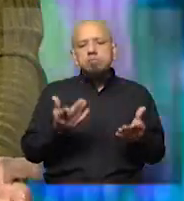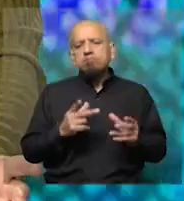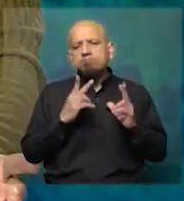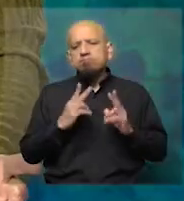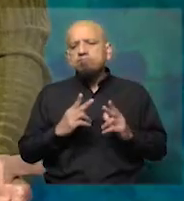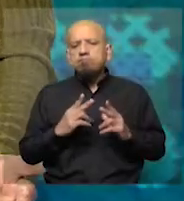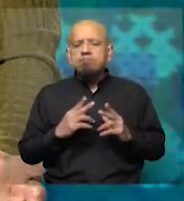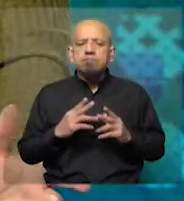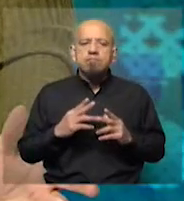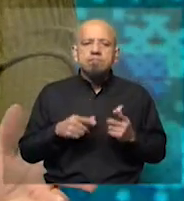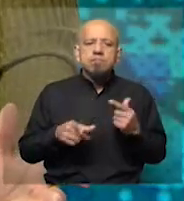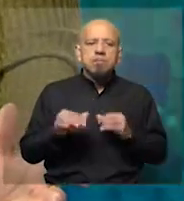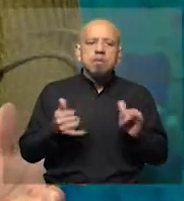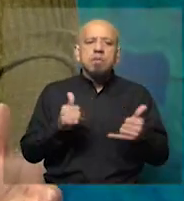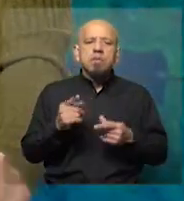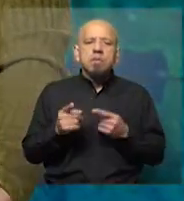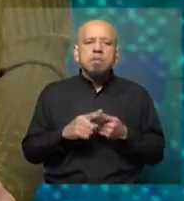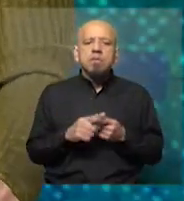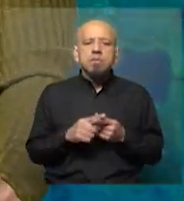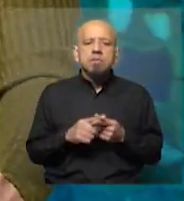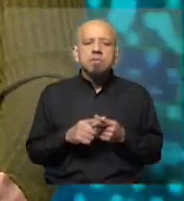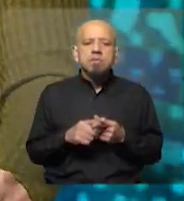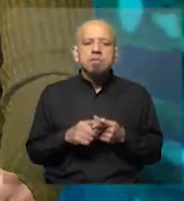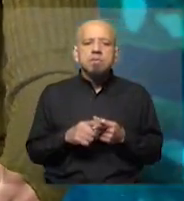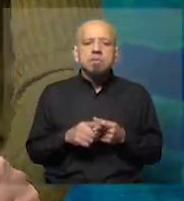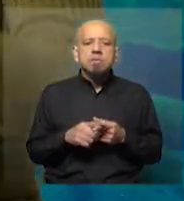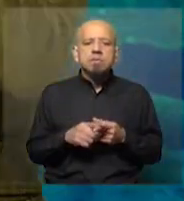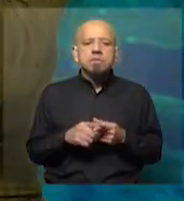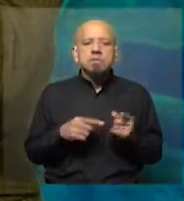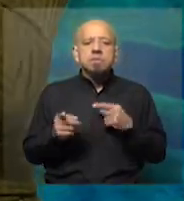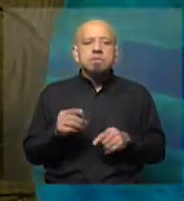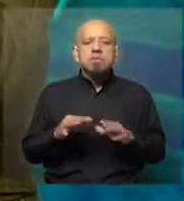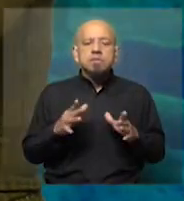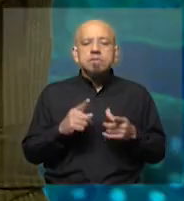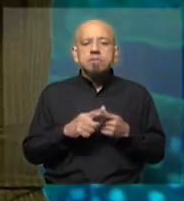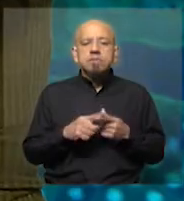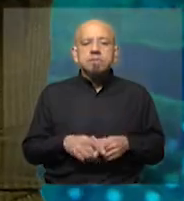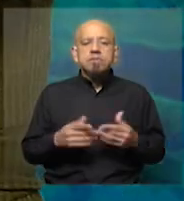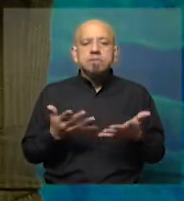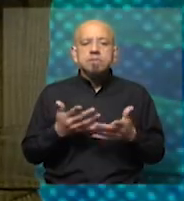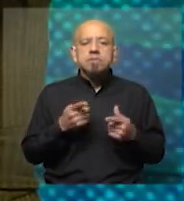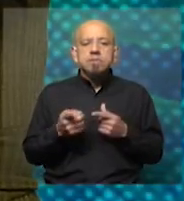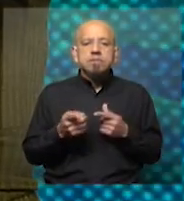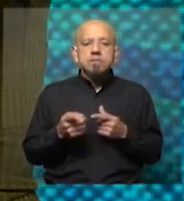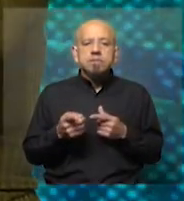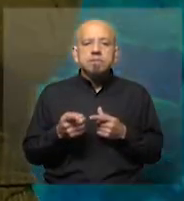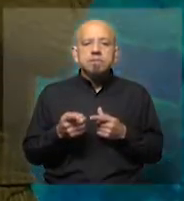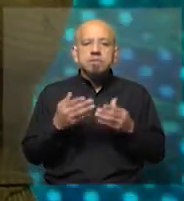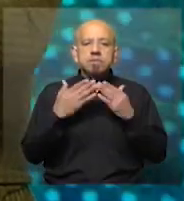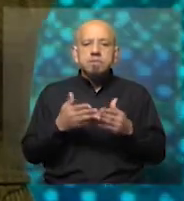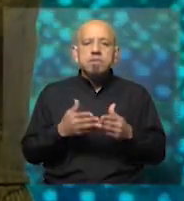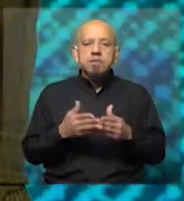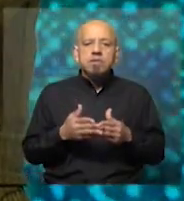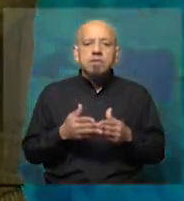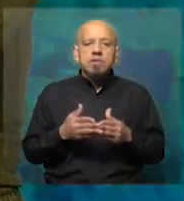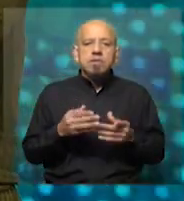con el juego. Pero ¿tendrá algo que ver con eso? Puede ser, capaz. Que nos hayan empujado igual, ahí. Igual ahora lo vamos a ir preguntando. Pero igual